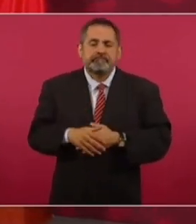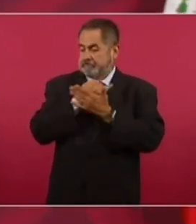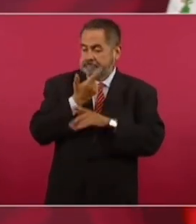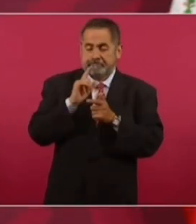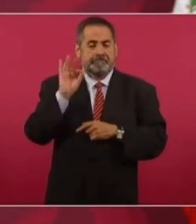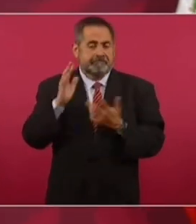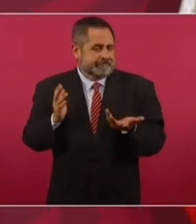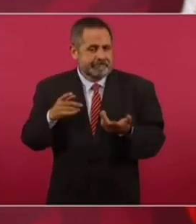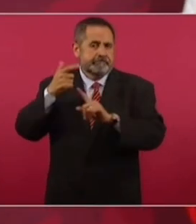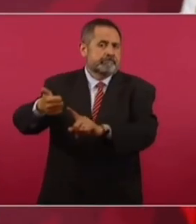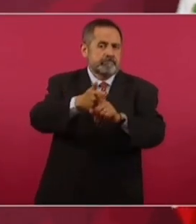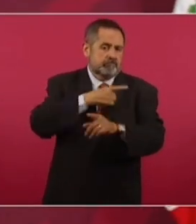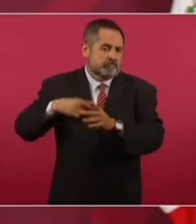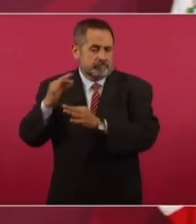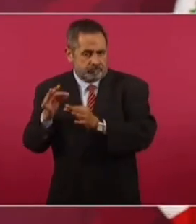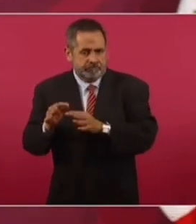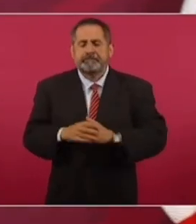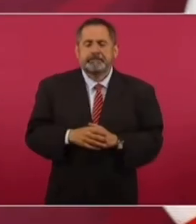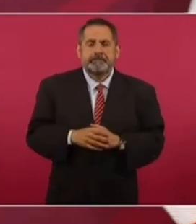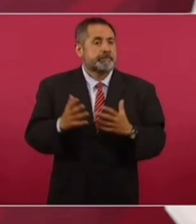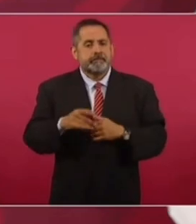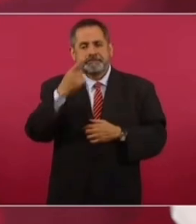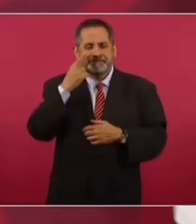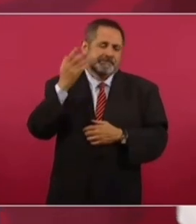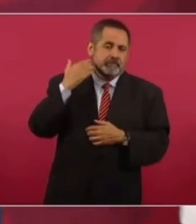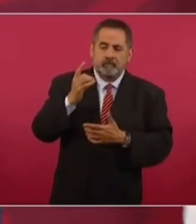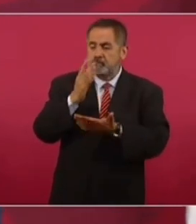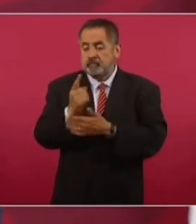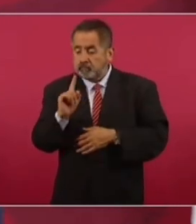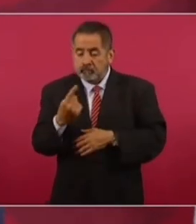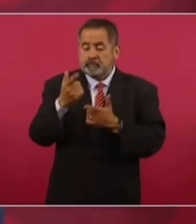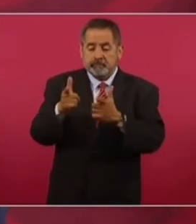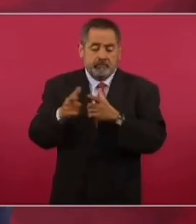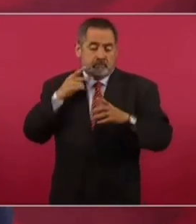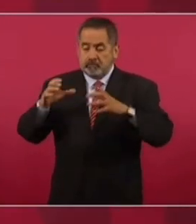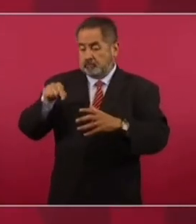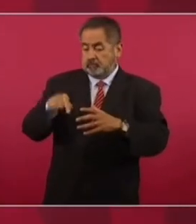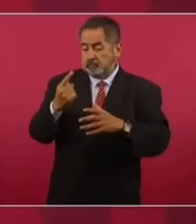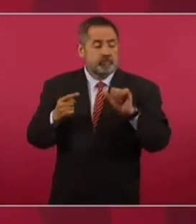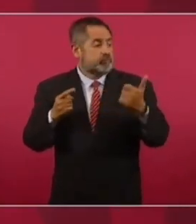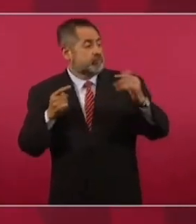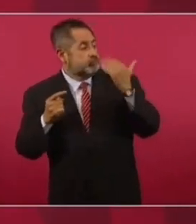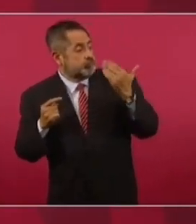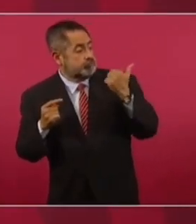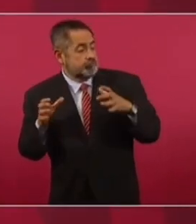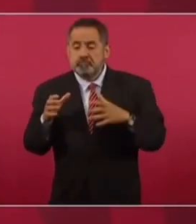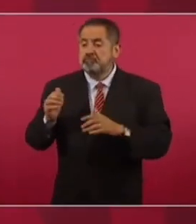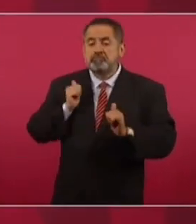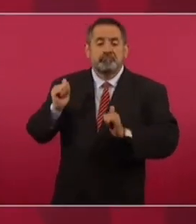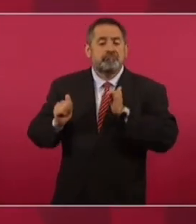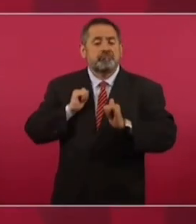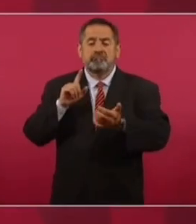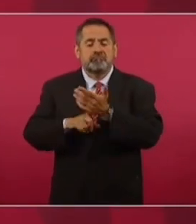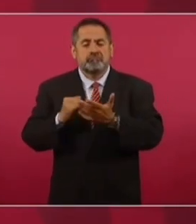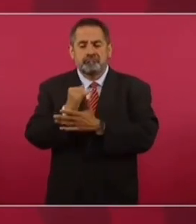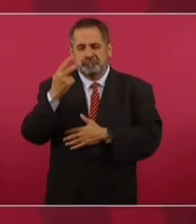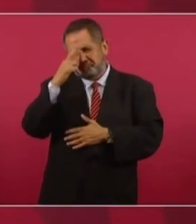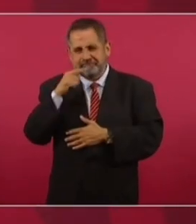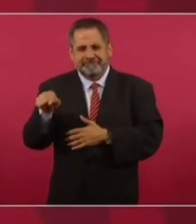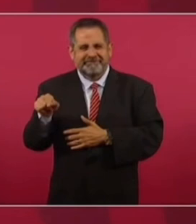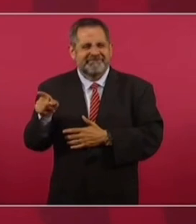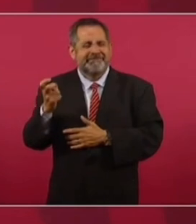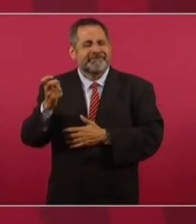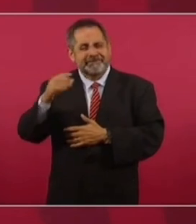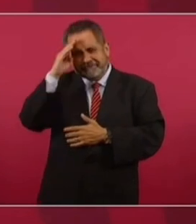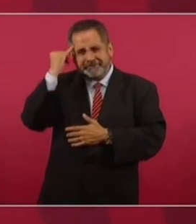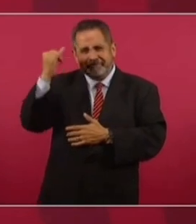corrupción. Cuando hay un partido único, cuando no hay contrapesos, los que llegan a los cargos se sienten absolutos. Y